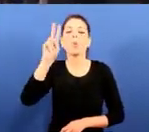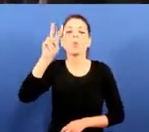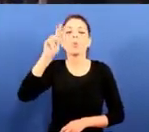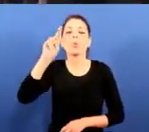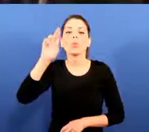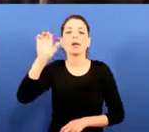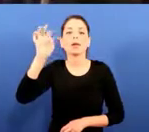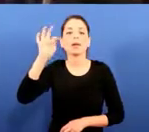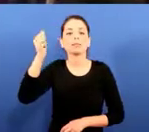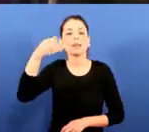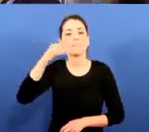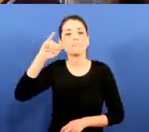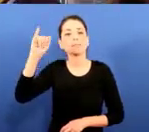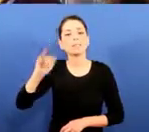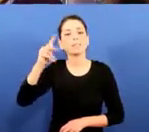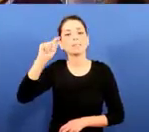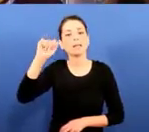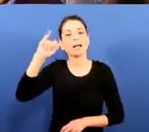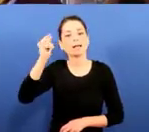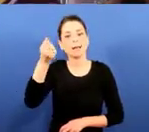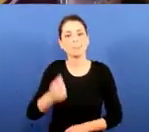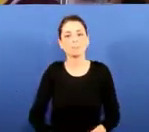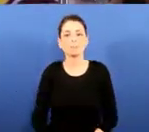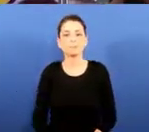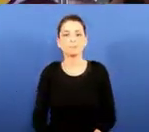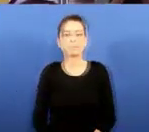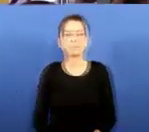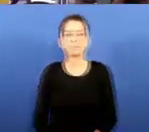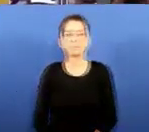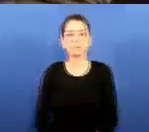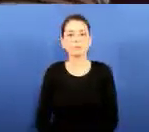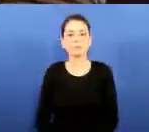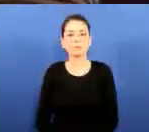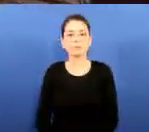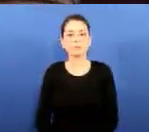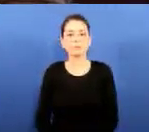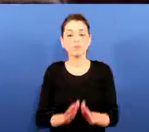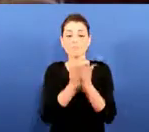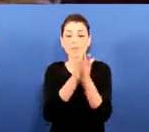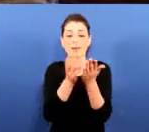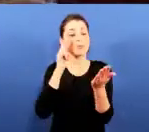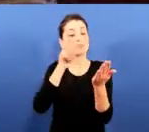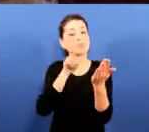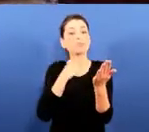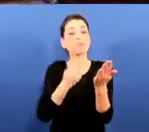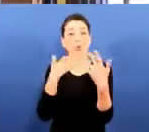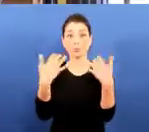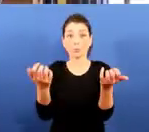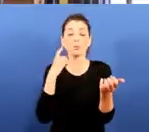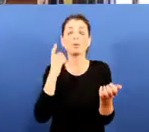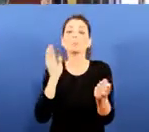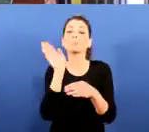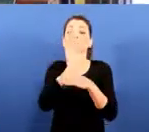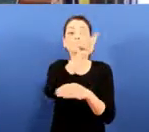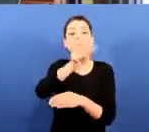máximo representante, José Luis Bilbao, ha acudido a leer su correspondiente fragmento. Asimismo, se ha podido escuchar a Juan María Burto, portavoz